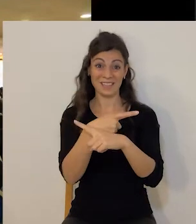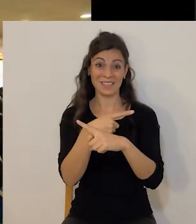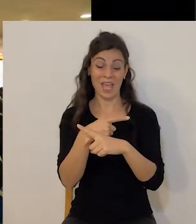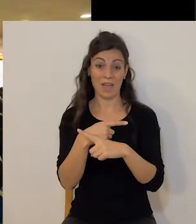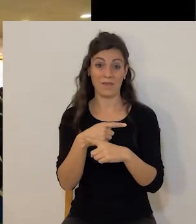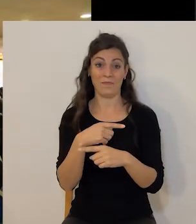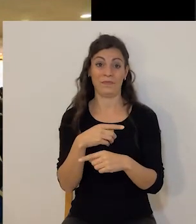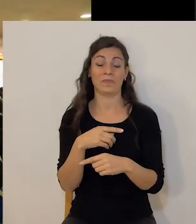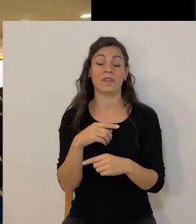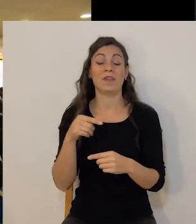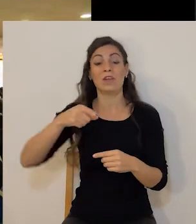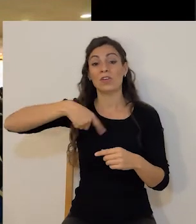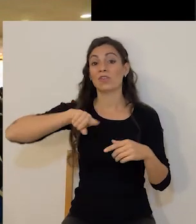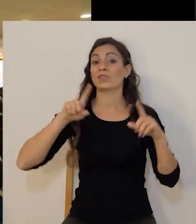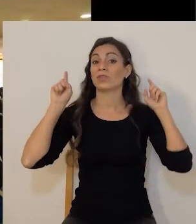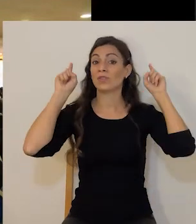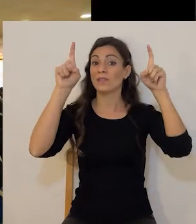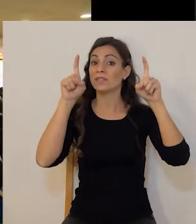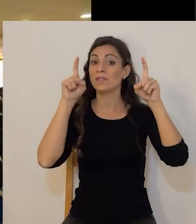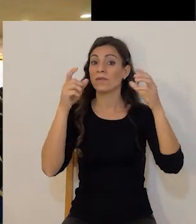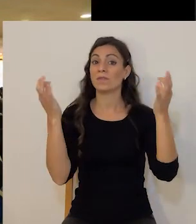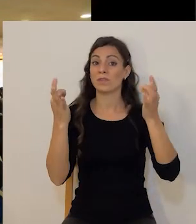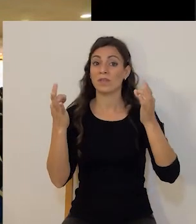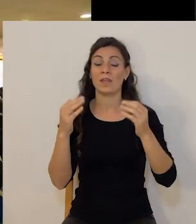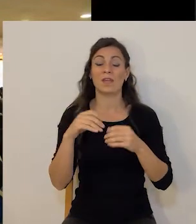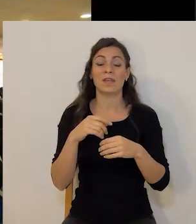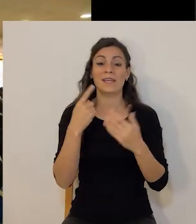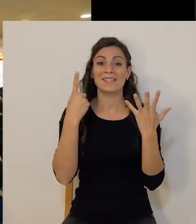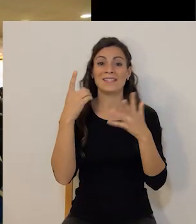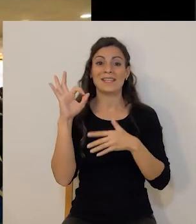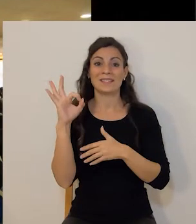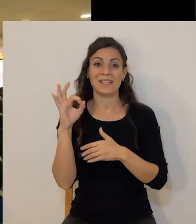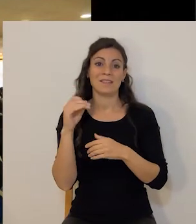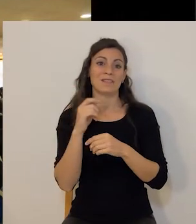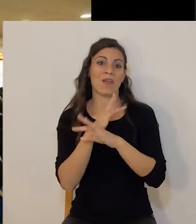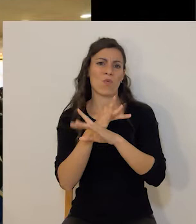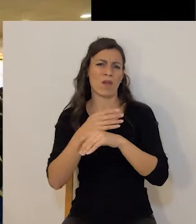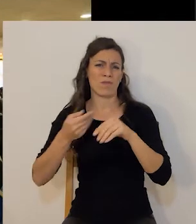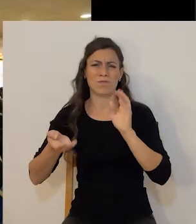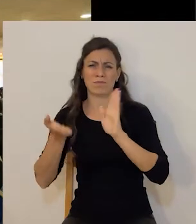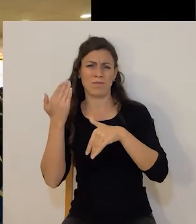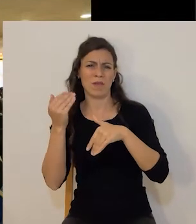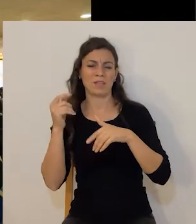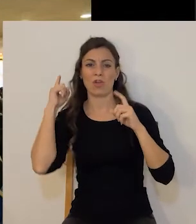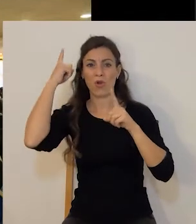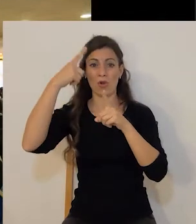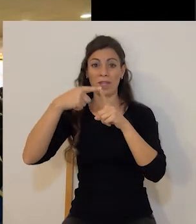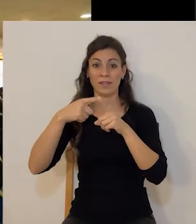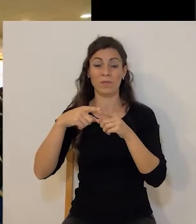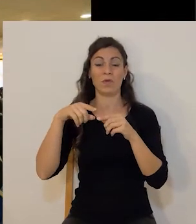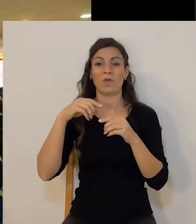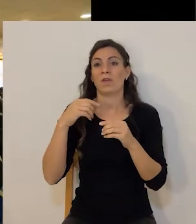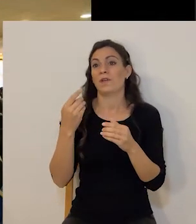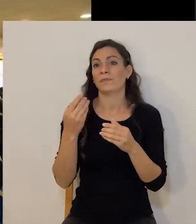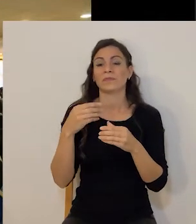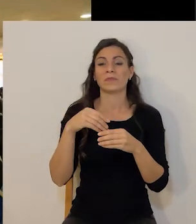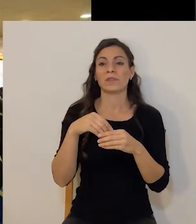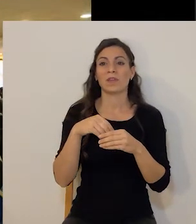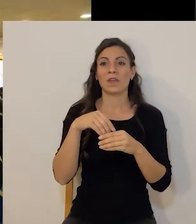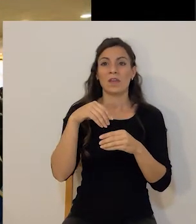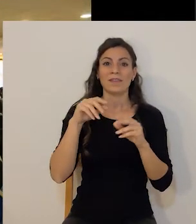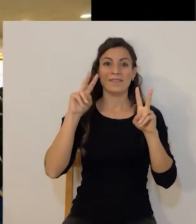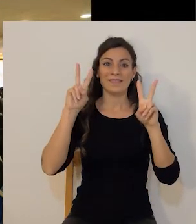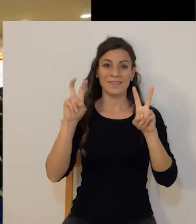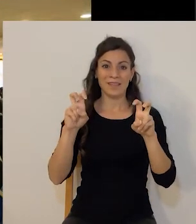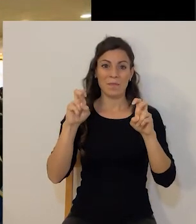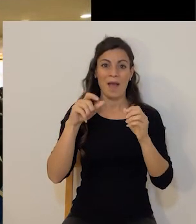que enseñamos más de 60 juegos para trabajar la competencia lingüística, por ejemplo, ¿no? O sea,